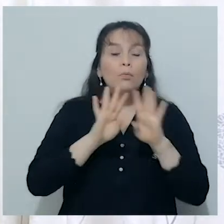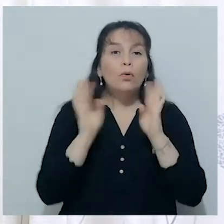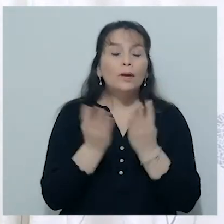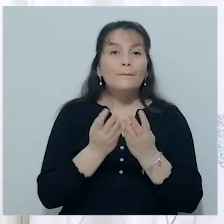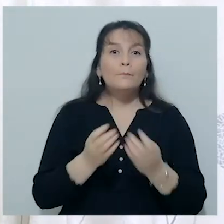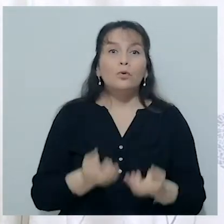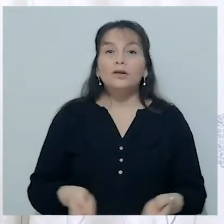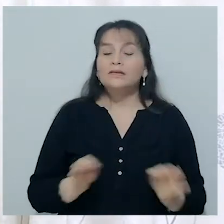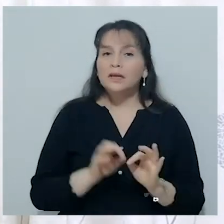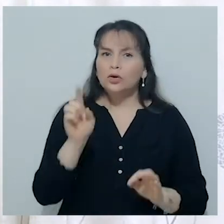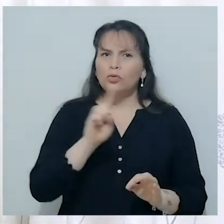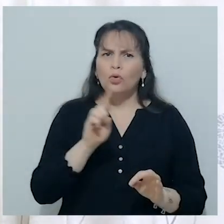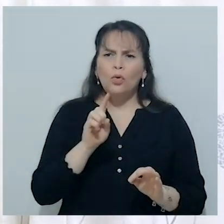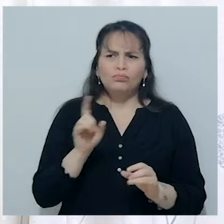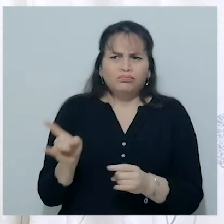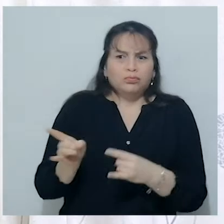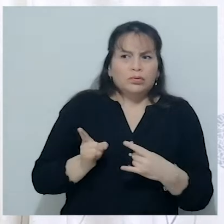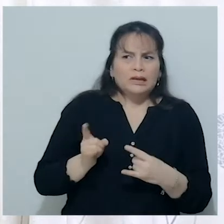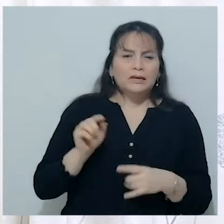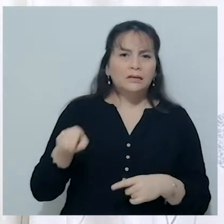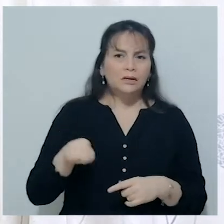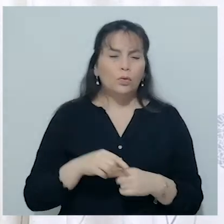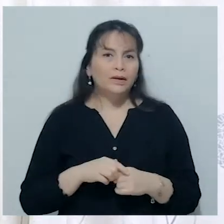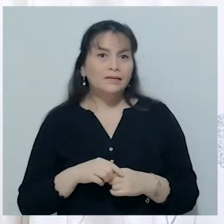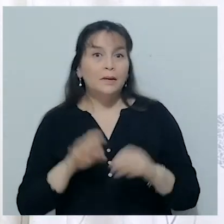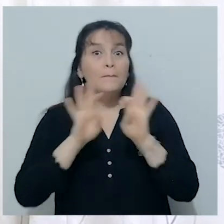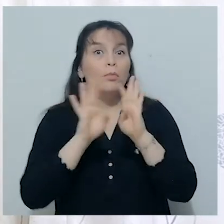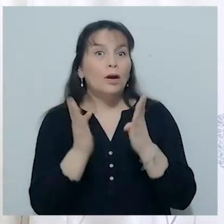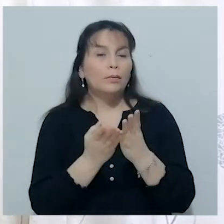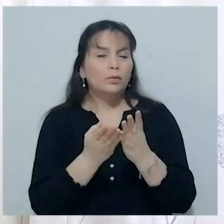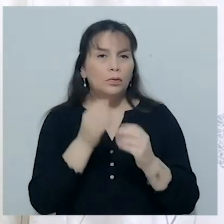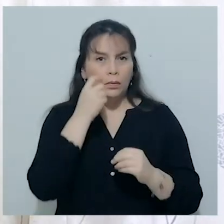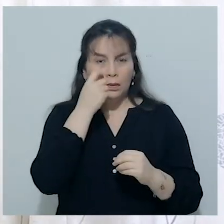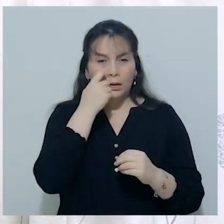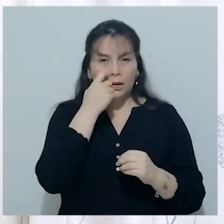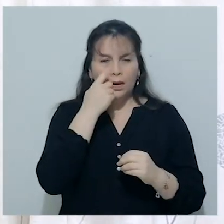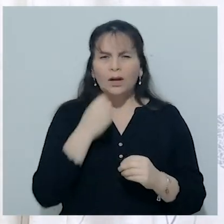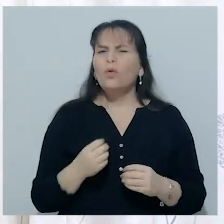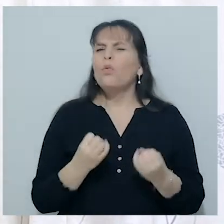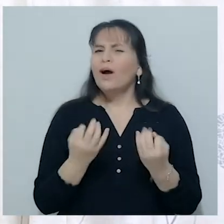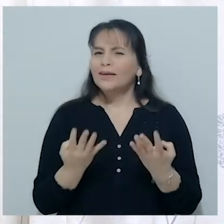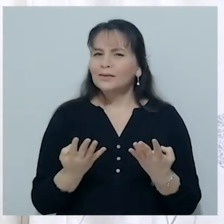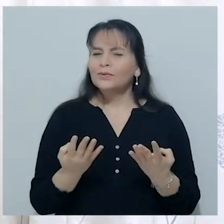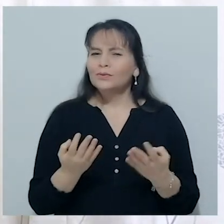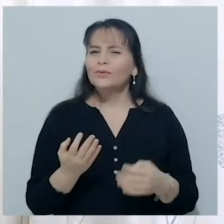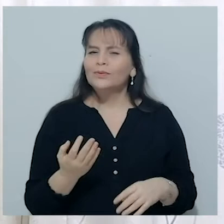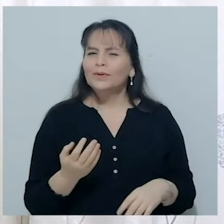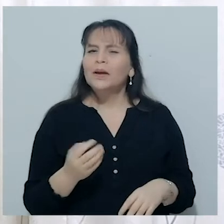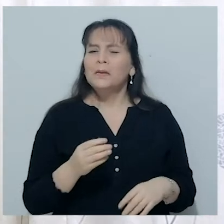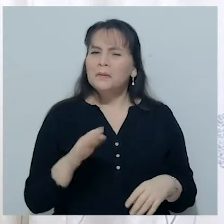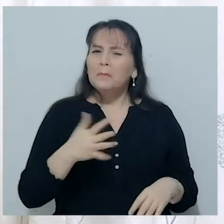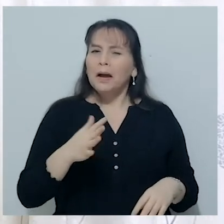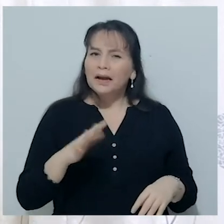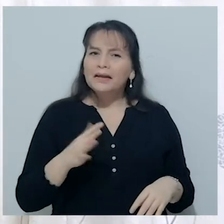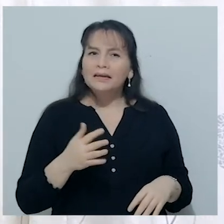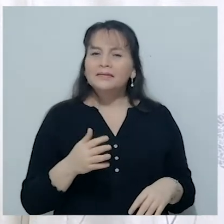la importancia de no contaminarse con las costumbres paganas de este pueblo. ¿Cuánto se parece